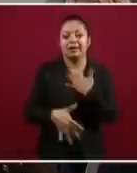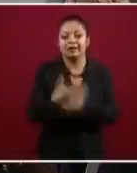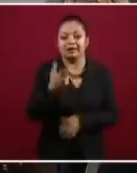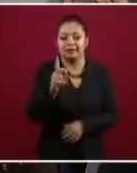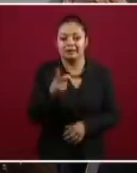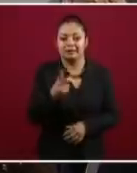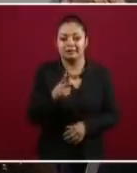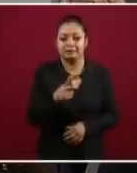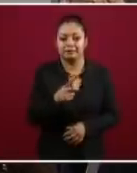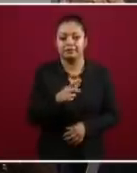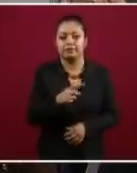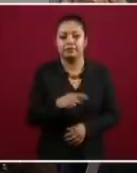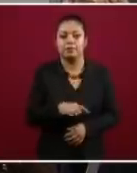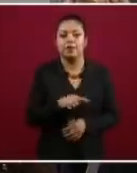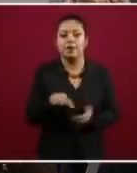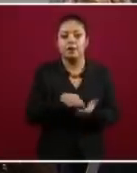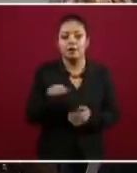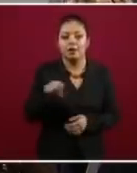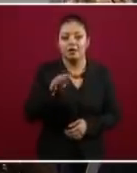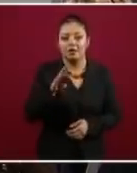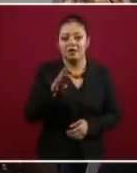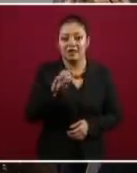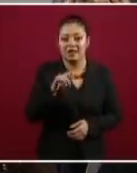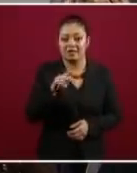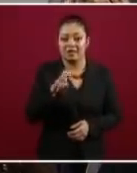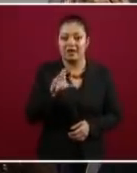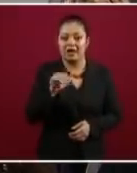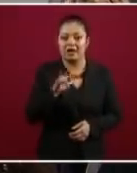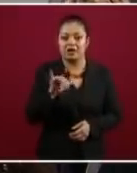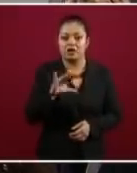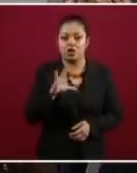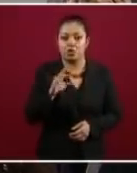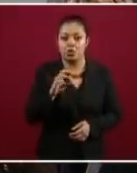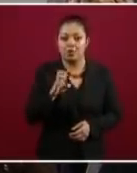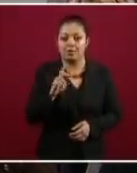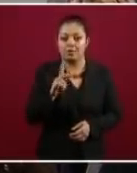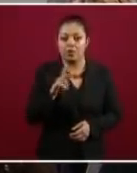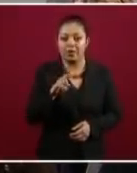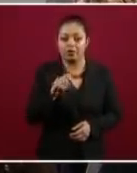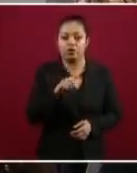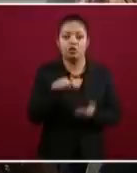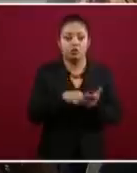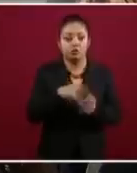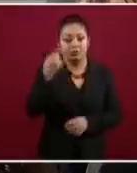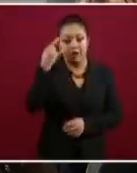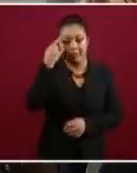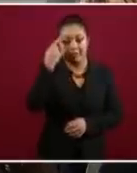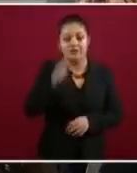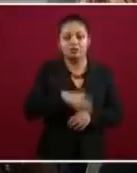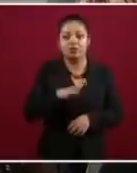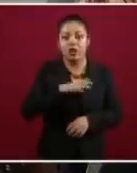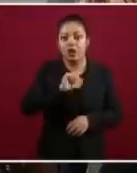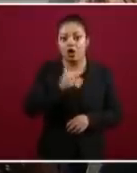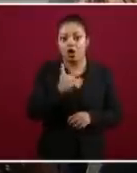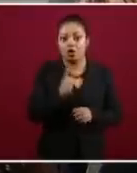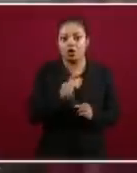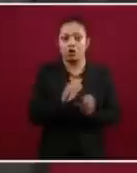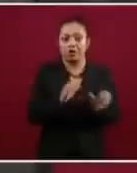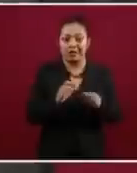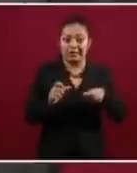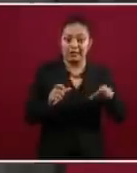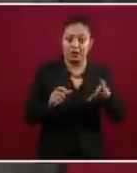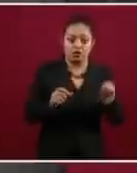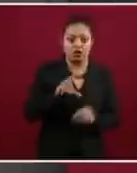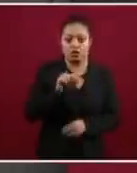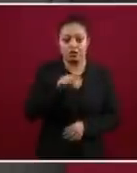diciembre. En Felipe Carrillo Puerto Champotón, esto del lado de Campeche, porque hay otro Felipe Carrillo Puerto por el lado de Quintana